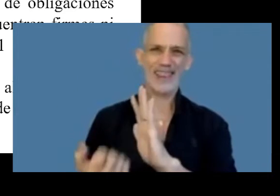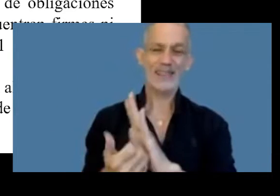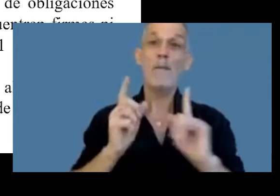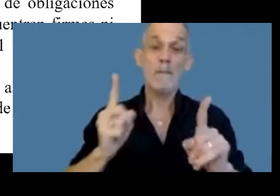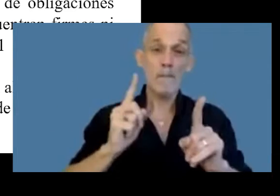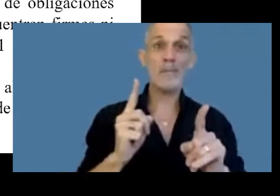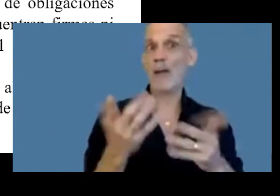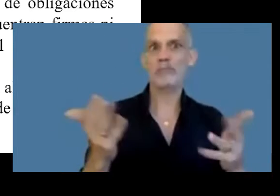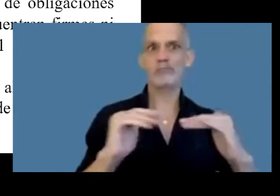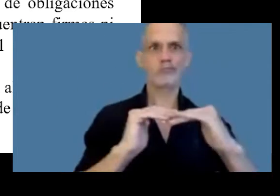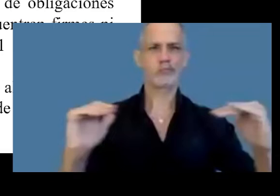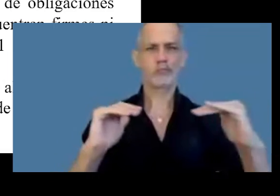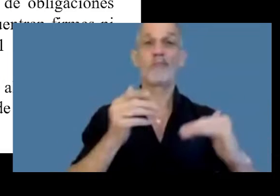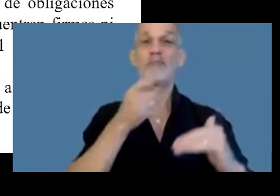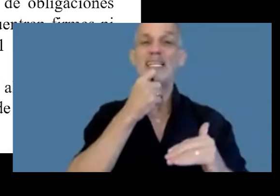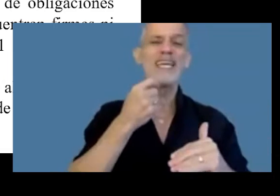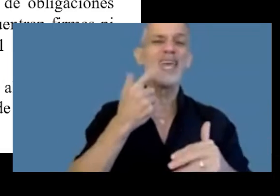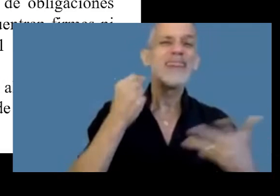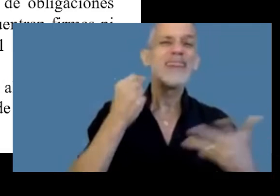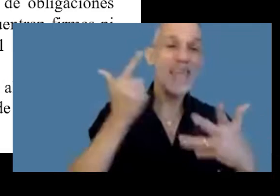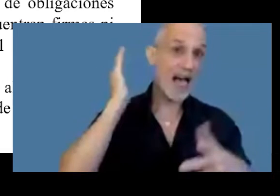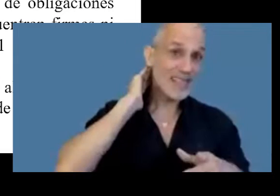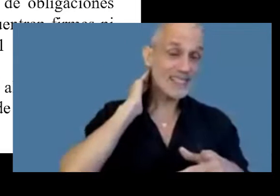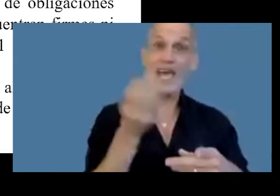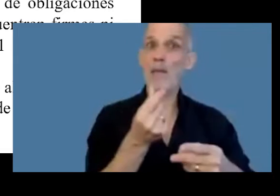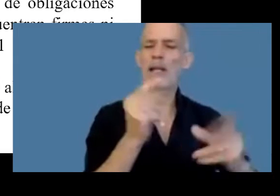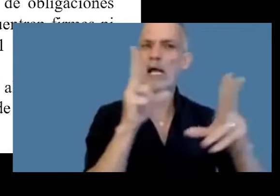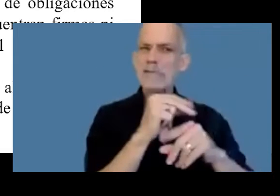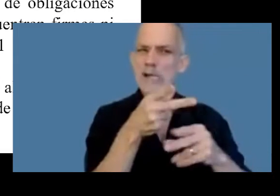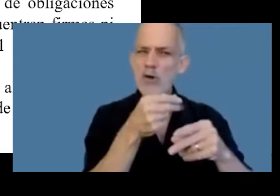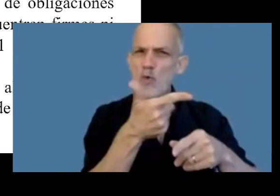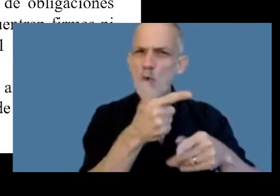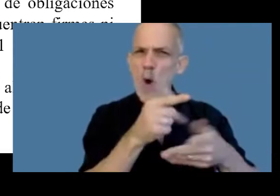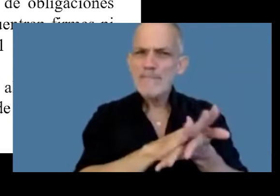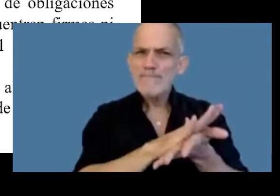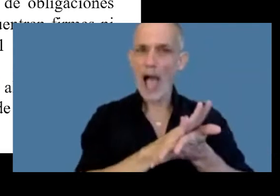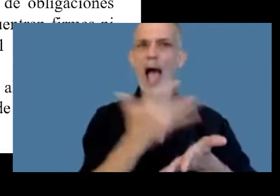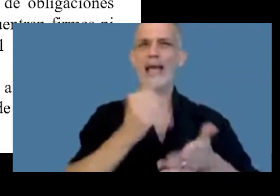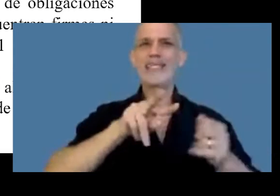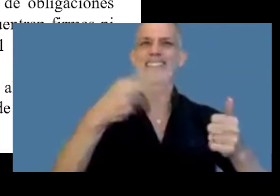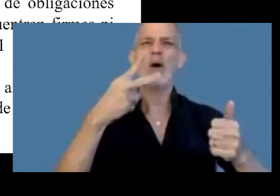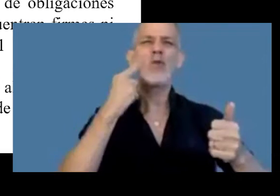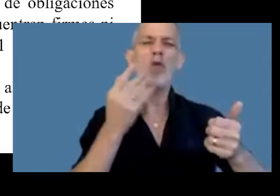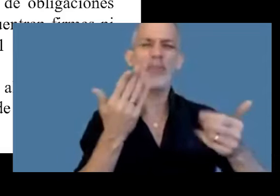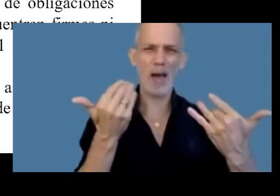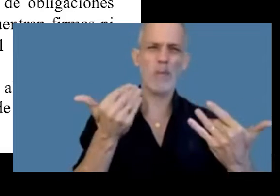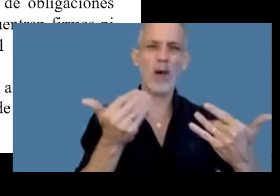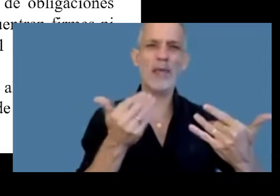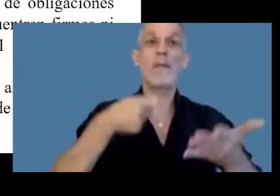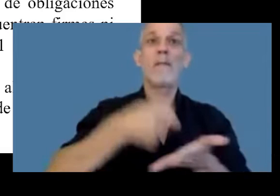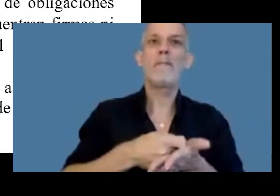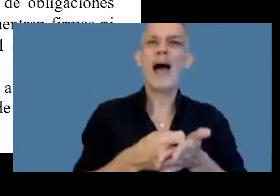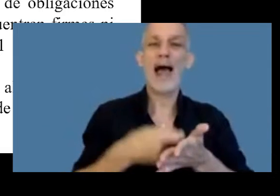posición. Si el día 16 no hubieran fondos suficientes, hay una segunda posibilidad de pagar la